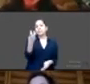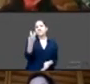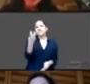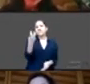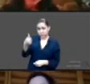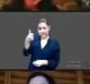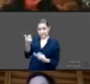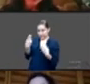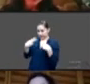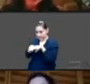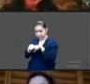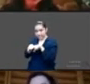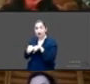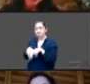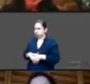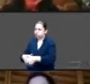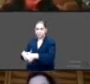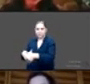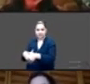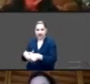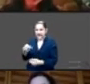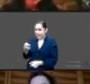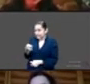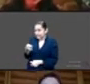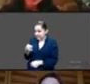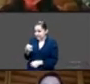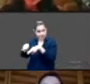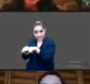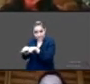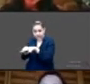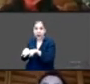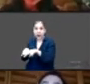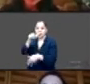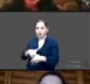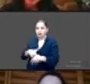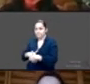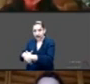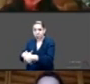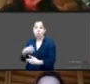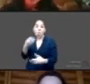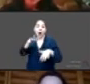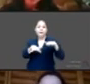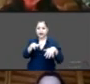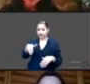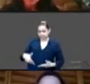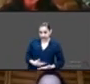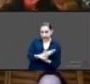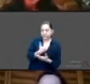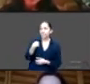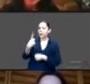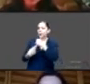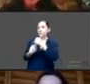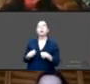relación sexual, embarazo y al año la unión cuando nace el niño. Y esta diversidad, otra vez, que le pone